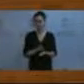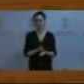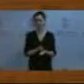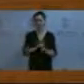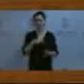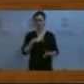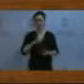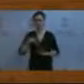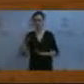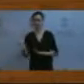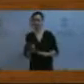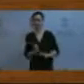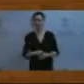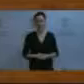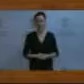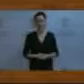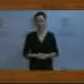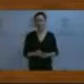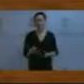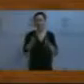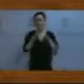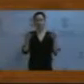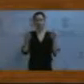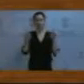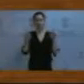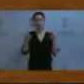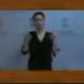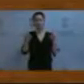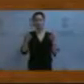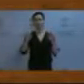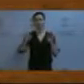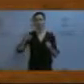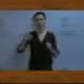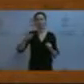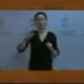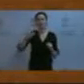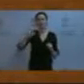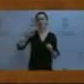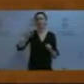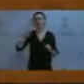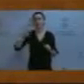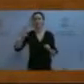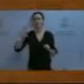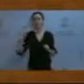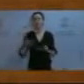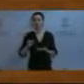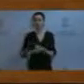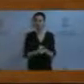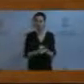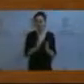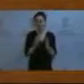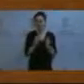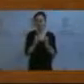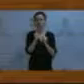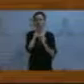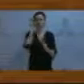jurídicos externos. La empresa del cable, famosa HITPA, pues ha contratado durante distintos